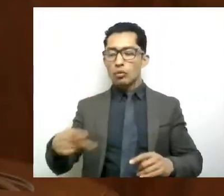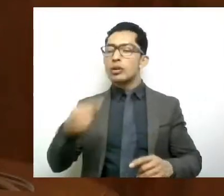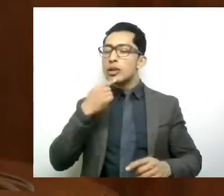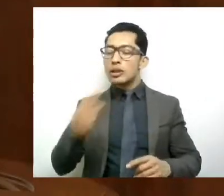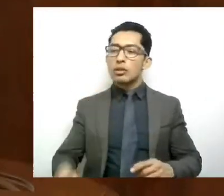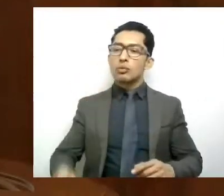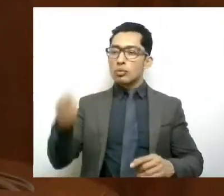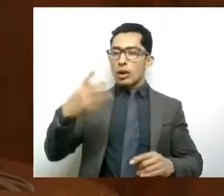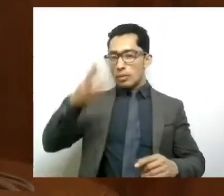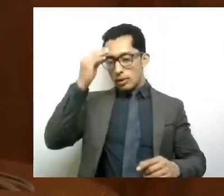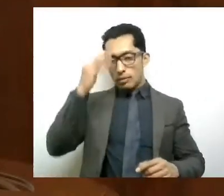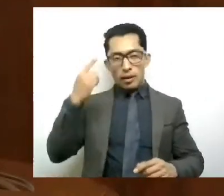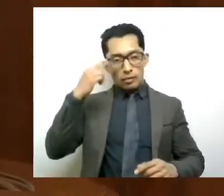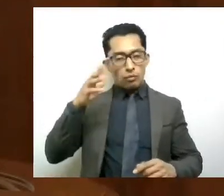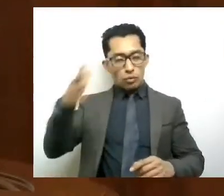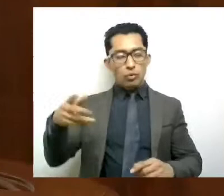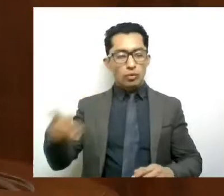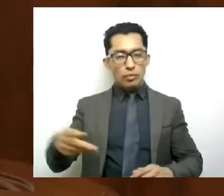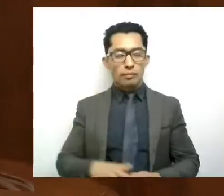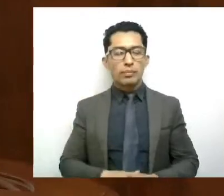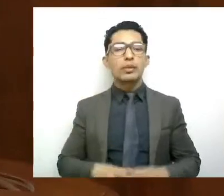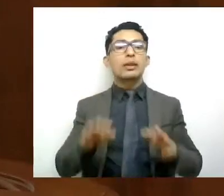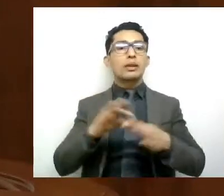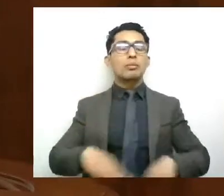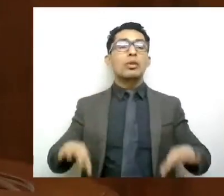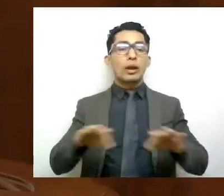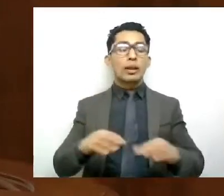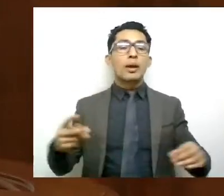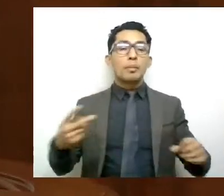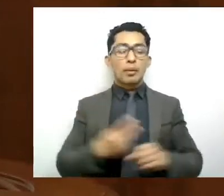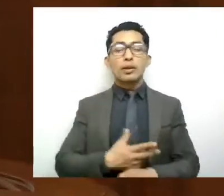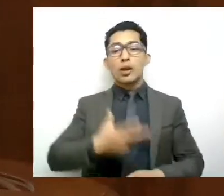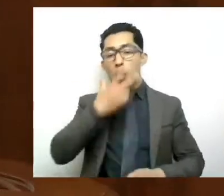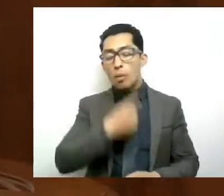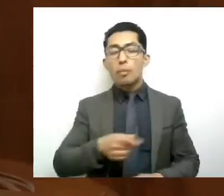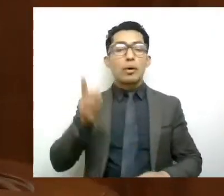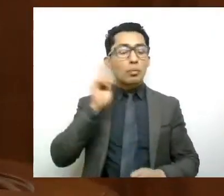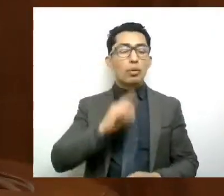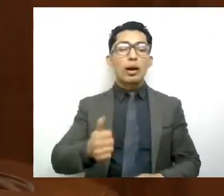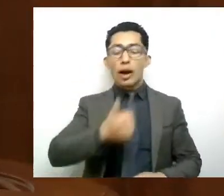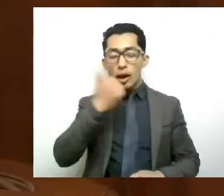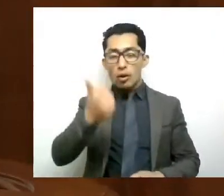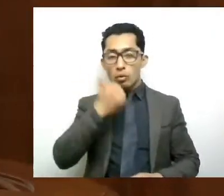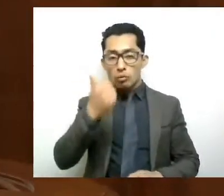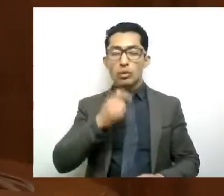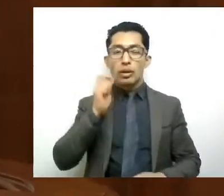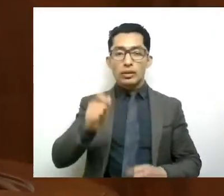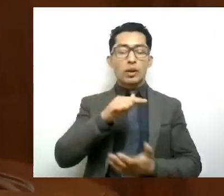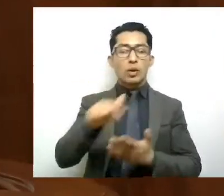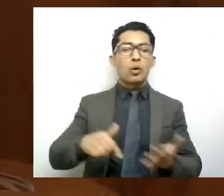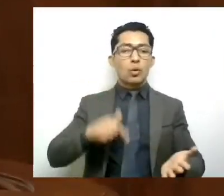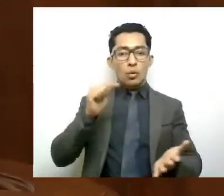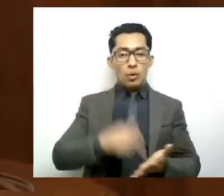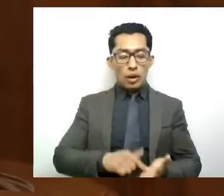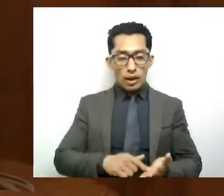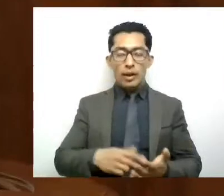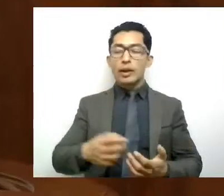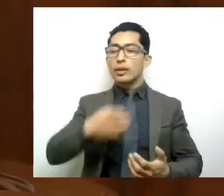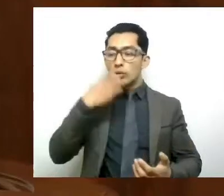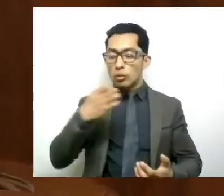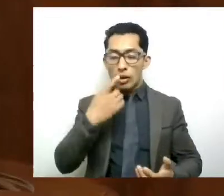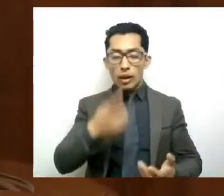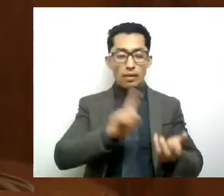La importancia e impacto que tiene en las y los alumnos que la infraestructura de las escuelas se encuentre en